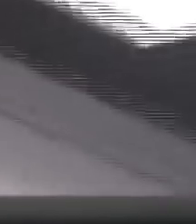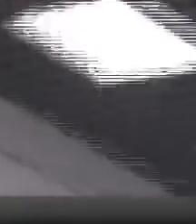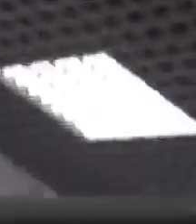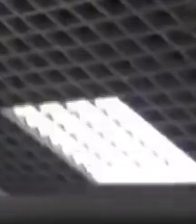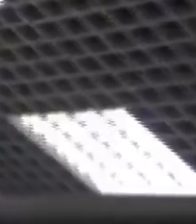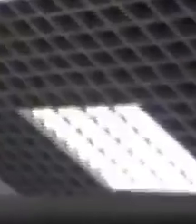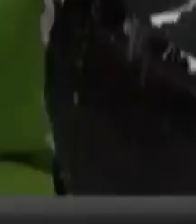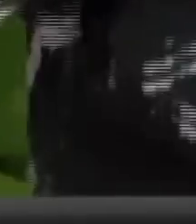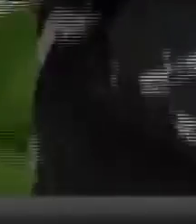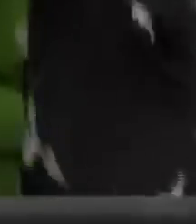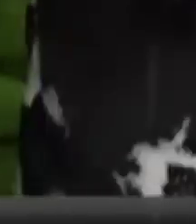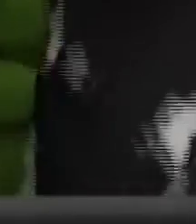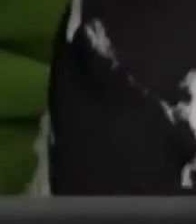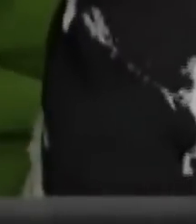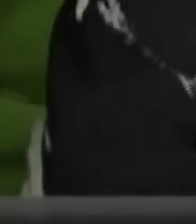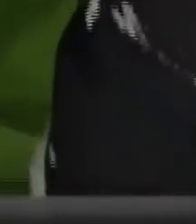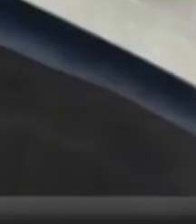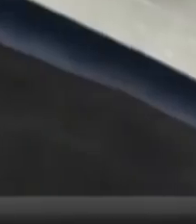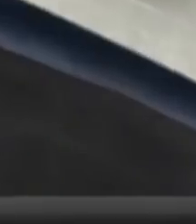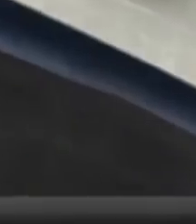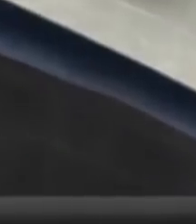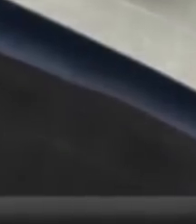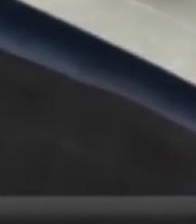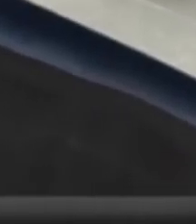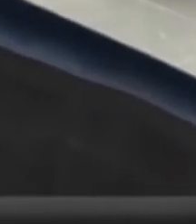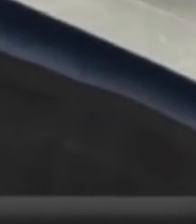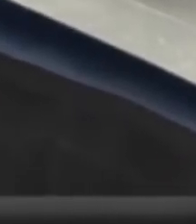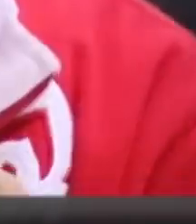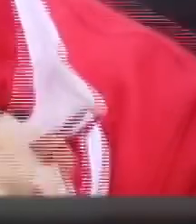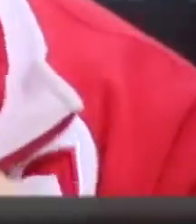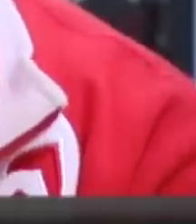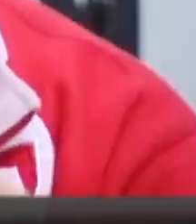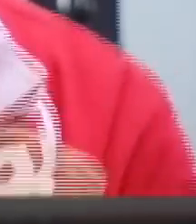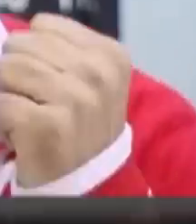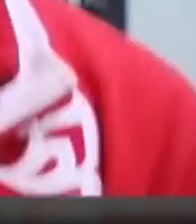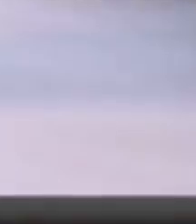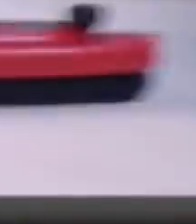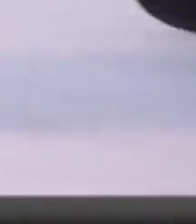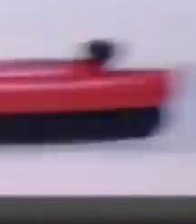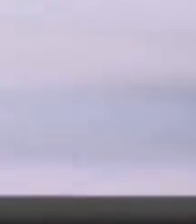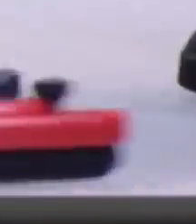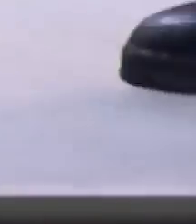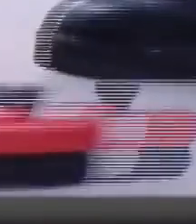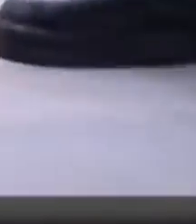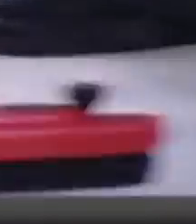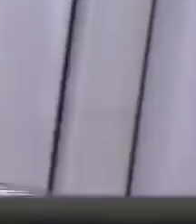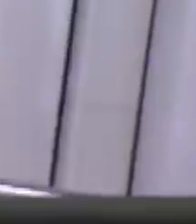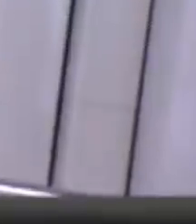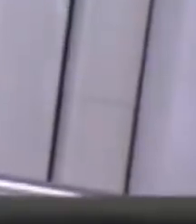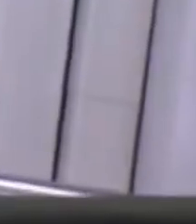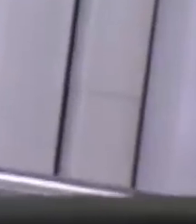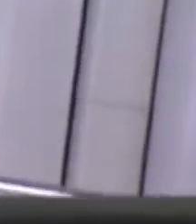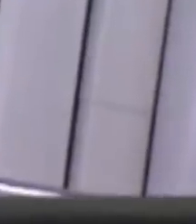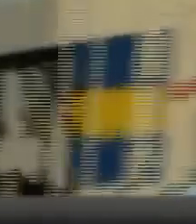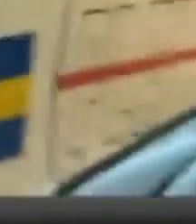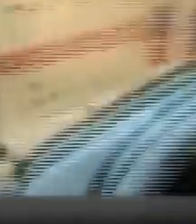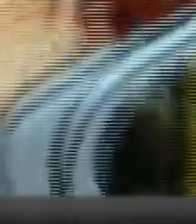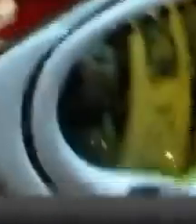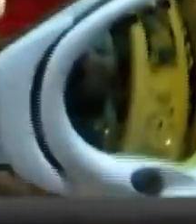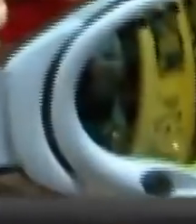el sueño de un deportista. Convertirme en un campeón olímpico. Sí. Dejar a todos mis rivales atrás